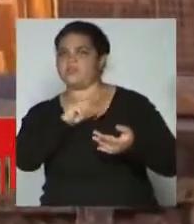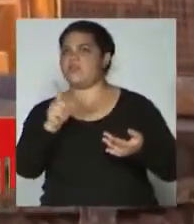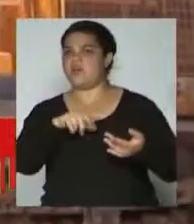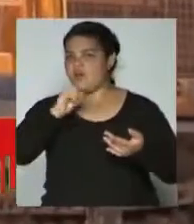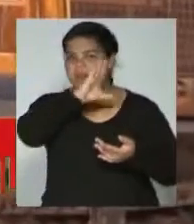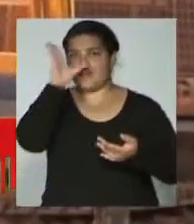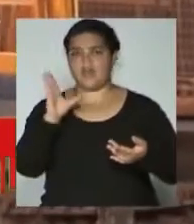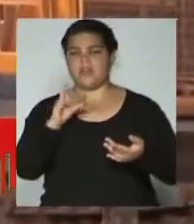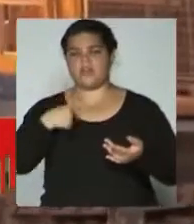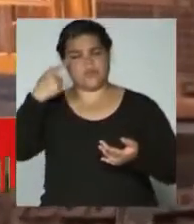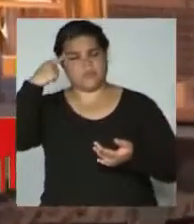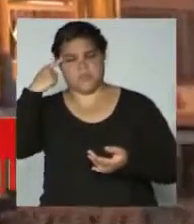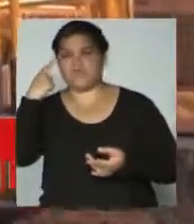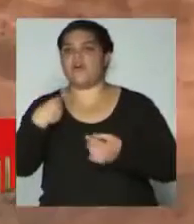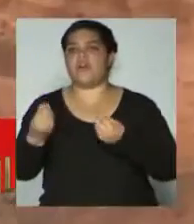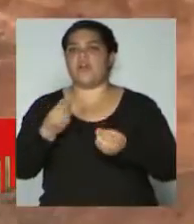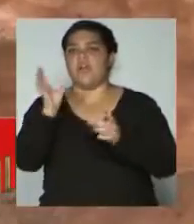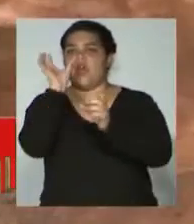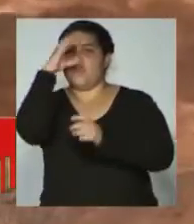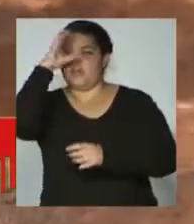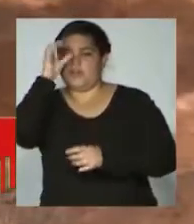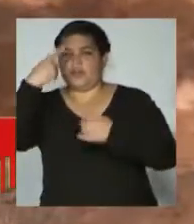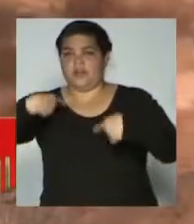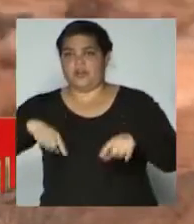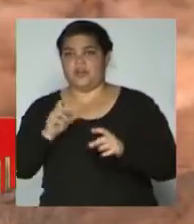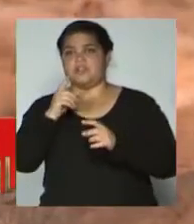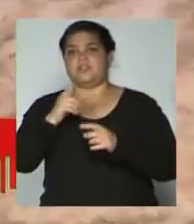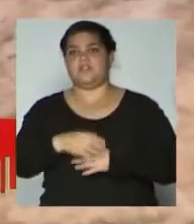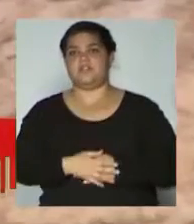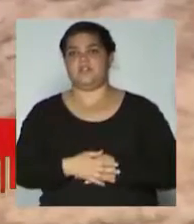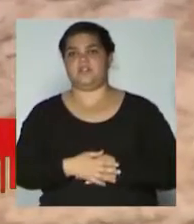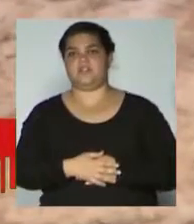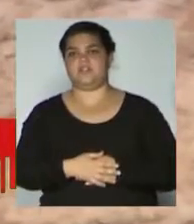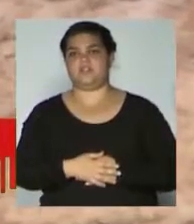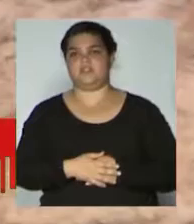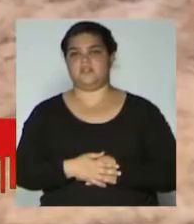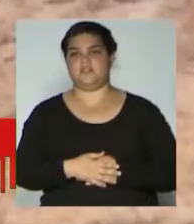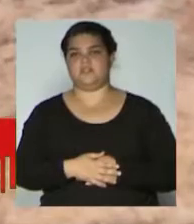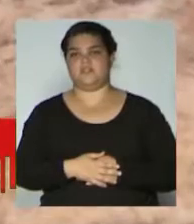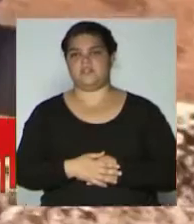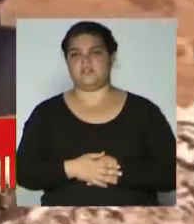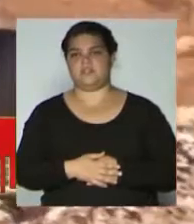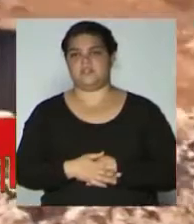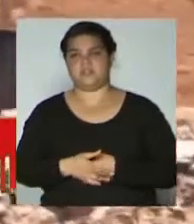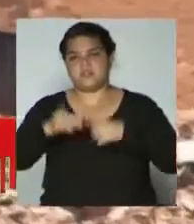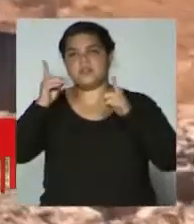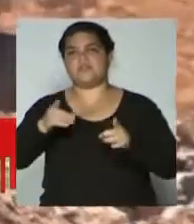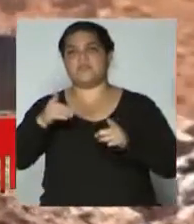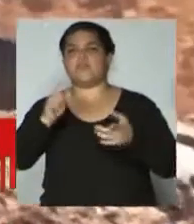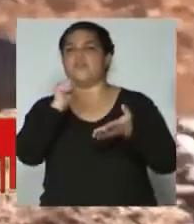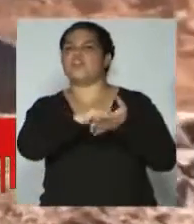la extracción y molienda de concretamente lo que es el producto minero